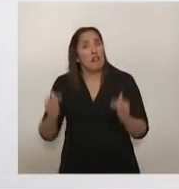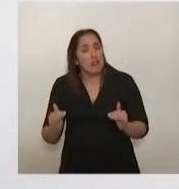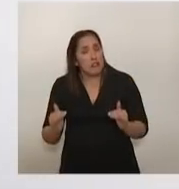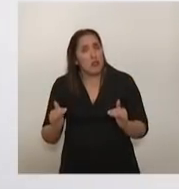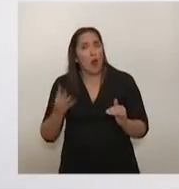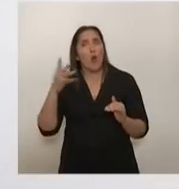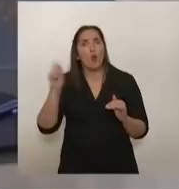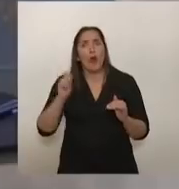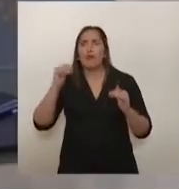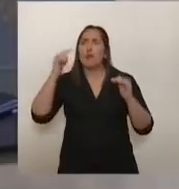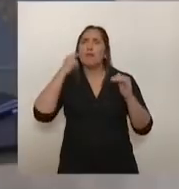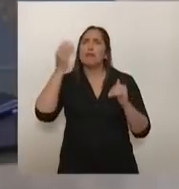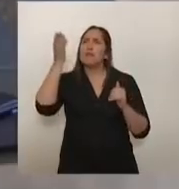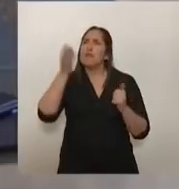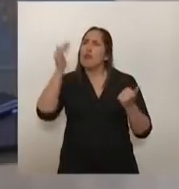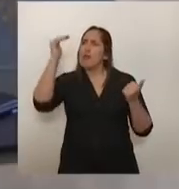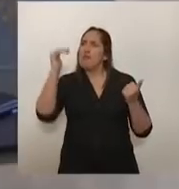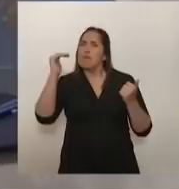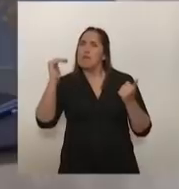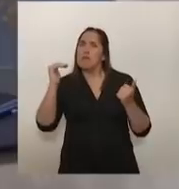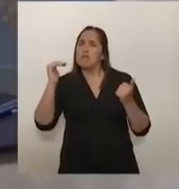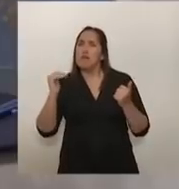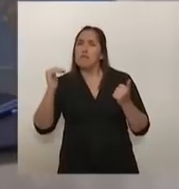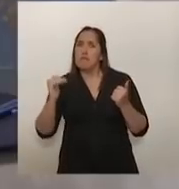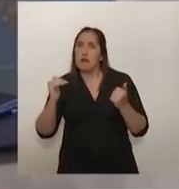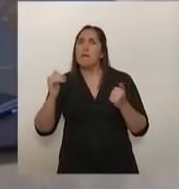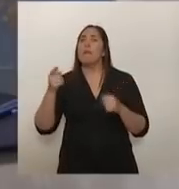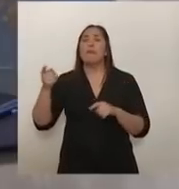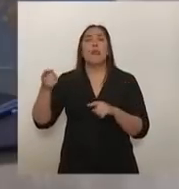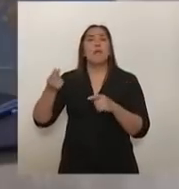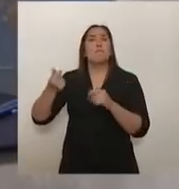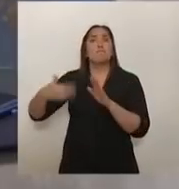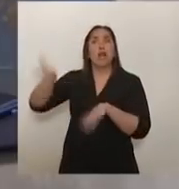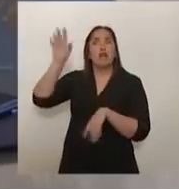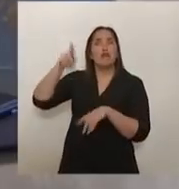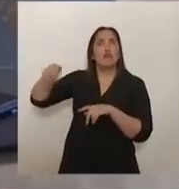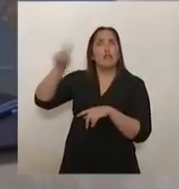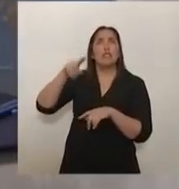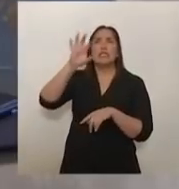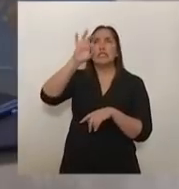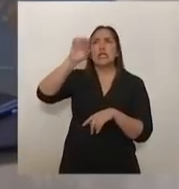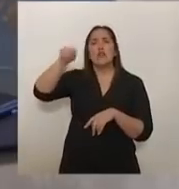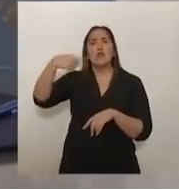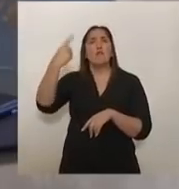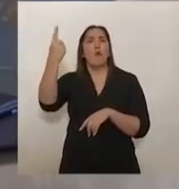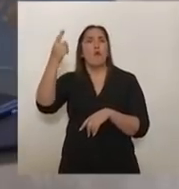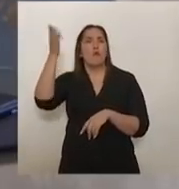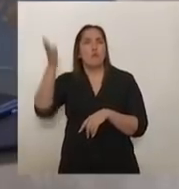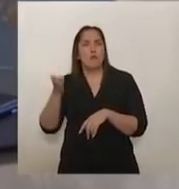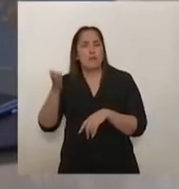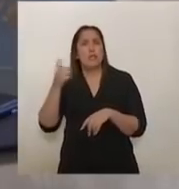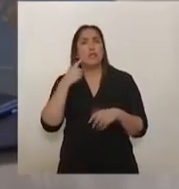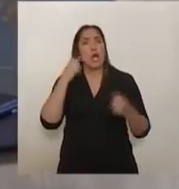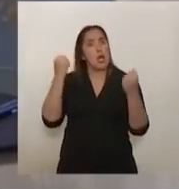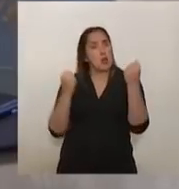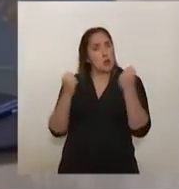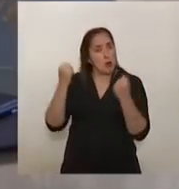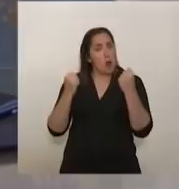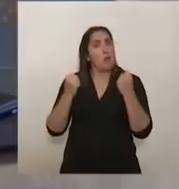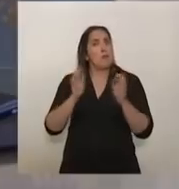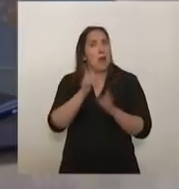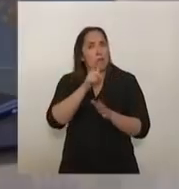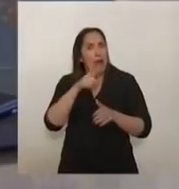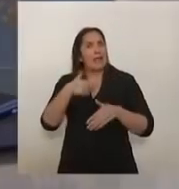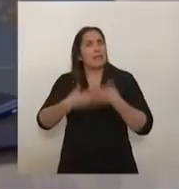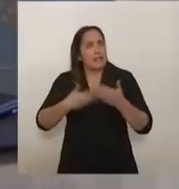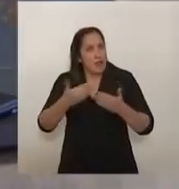meses seguidos y en julio la mayorista había sido solo del 0,1%. La economía empezaba a